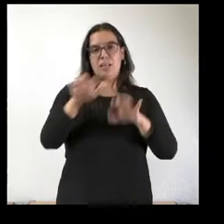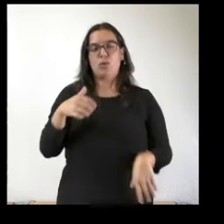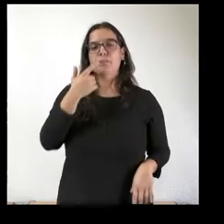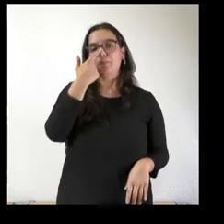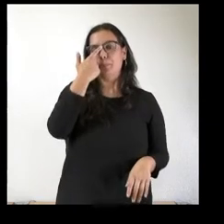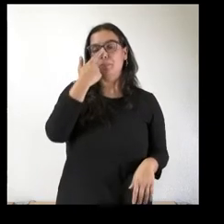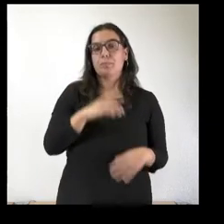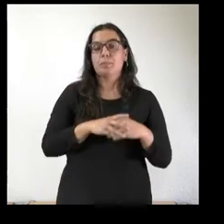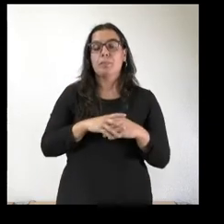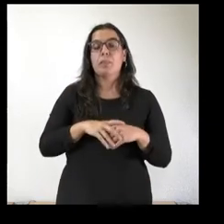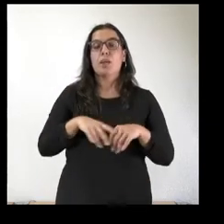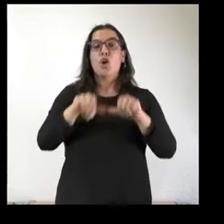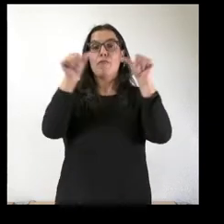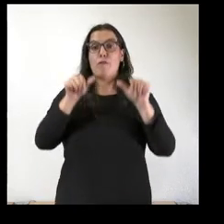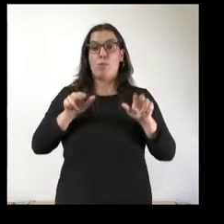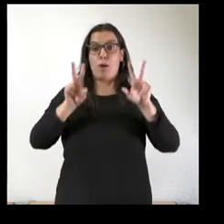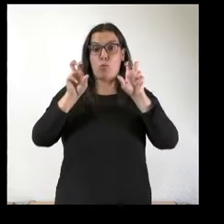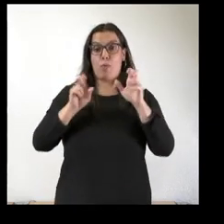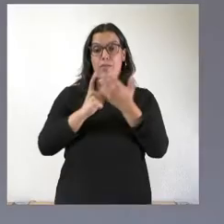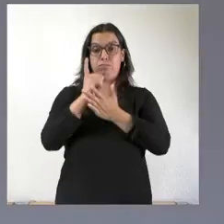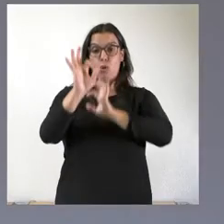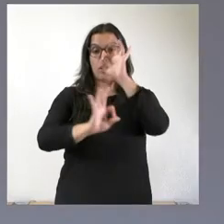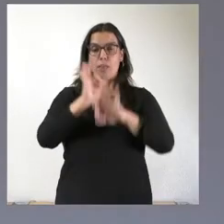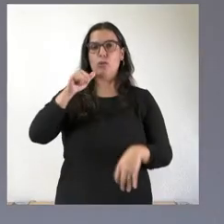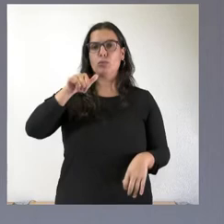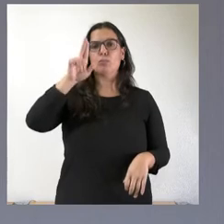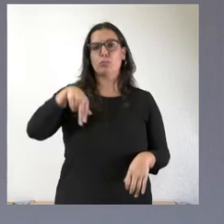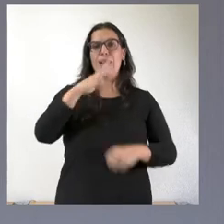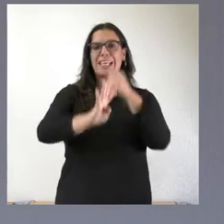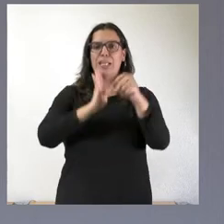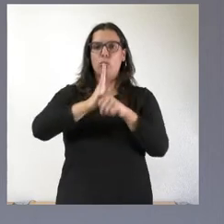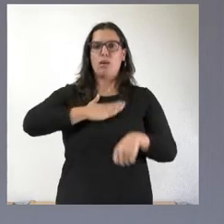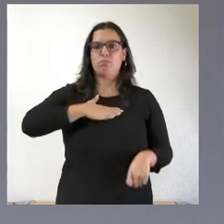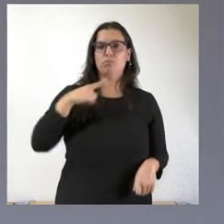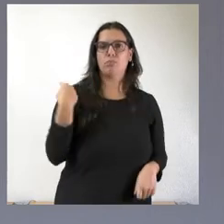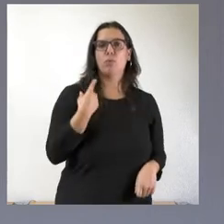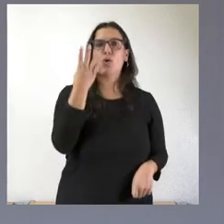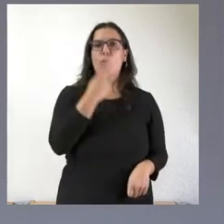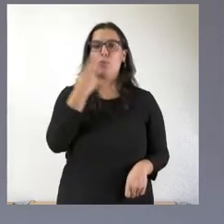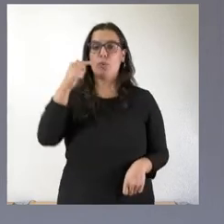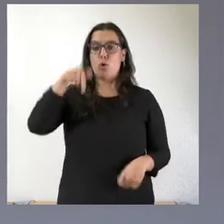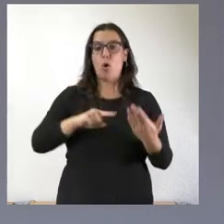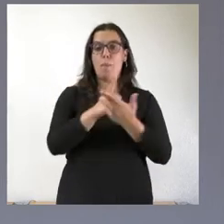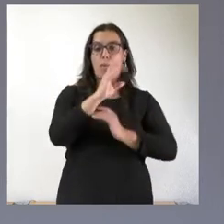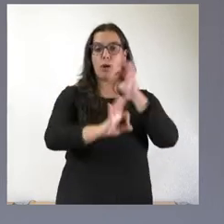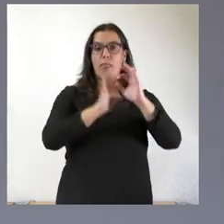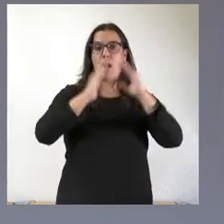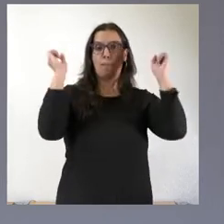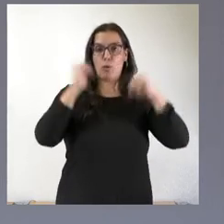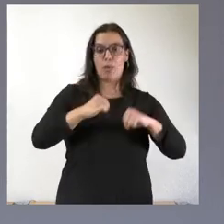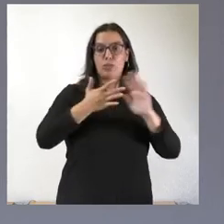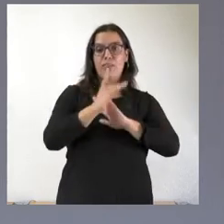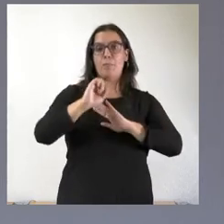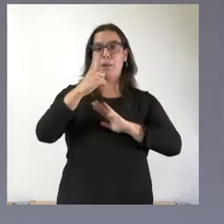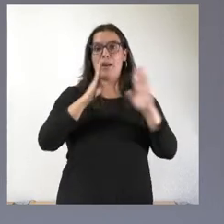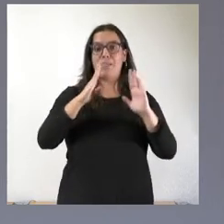nueva configuración de transportes de Castilla y León es un compromiso de esta legislatura. Hoy hemos aprobado el mapa, que será la primera fase que